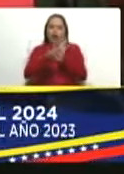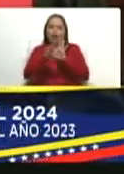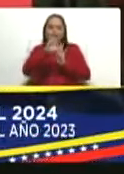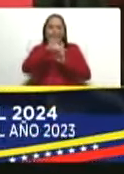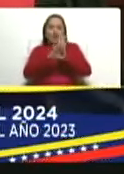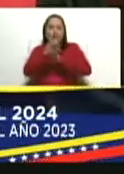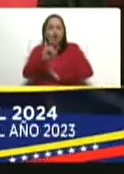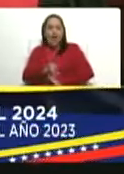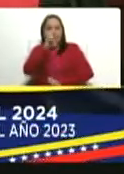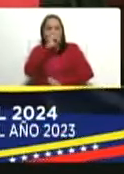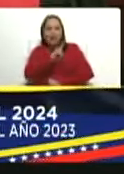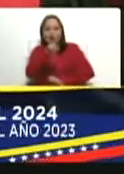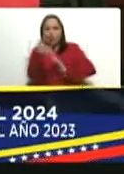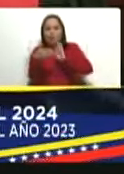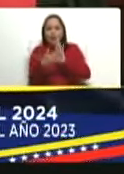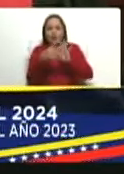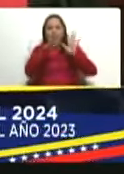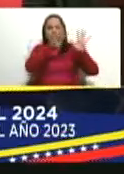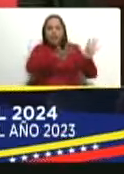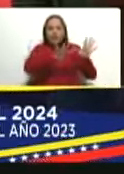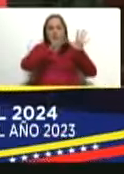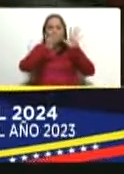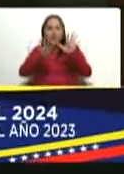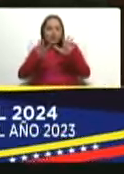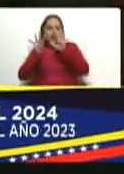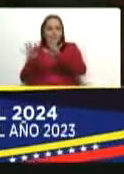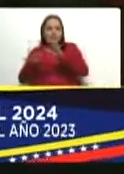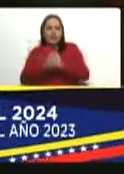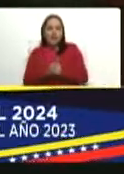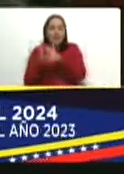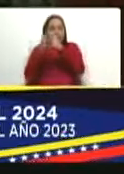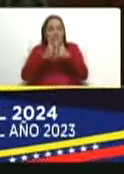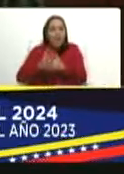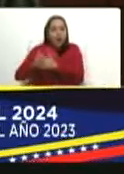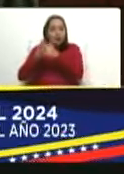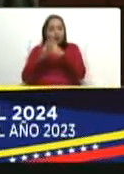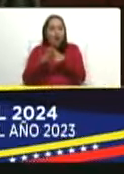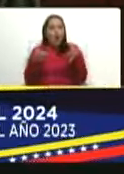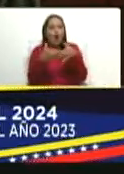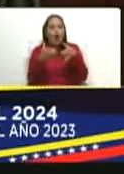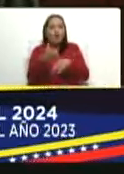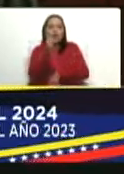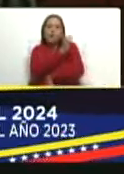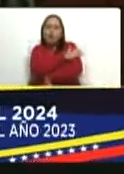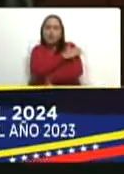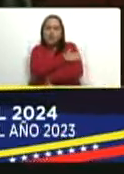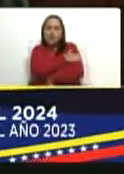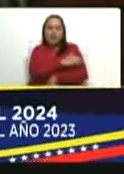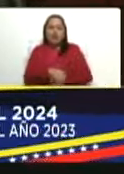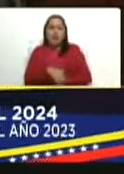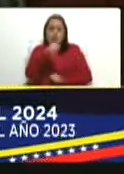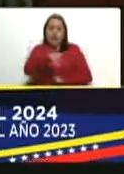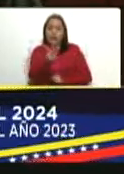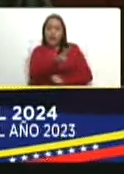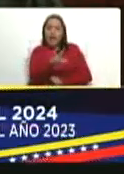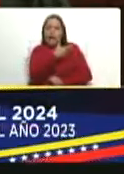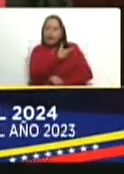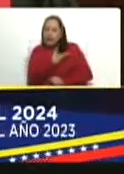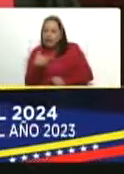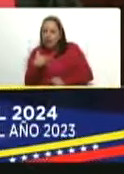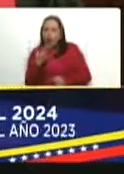de 1999, Estados Unidos y el bloque opositor venezolano